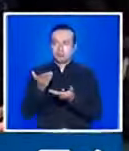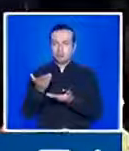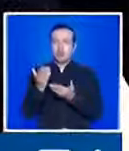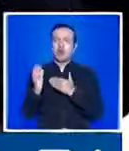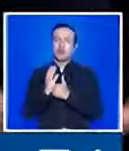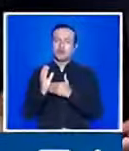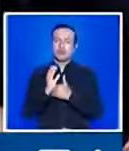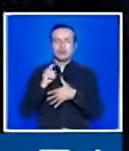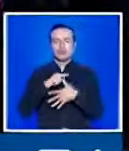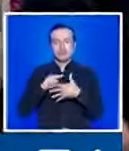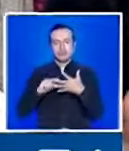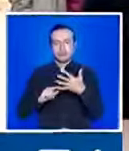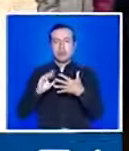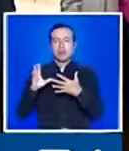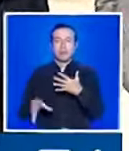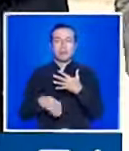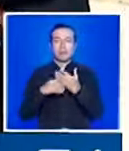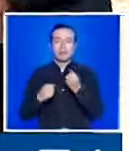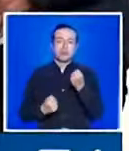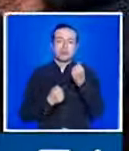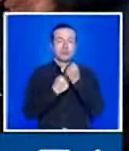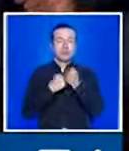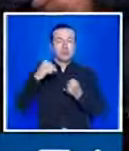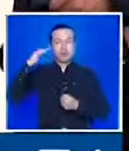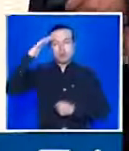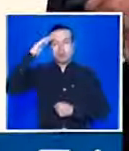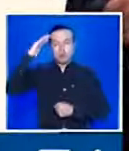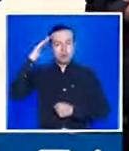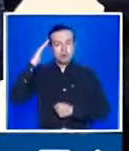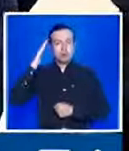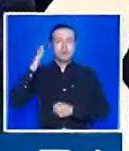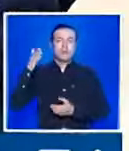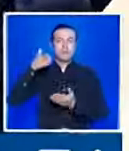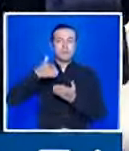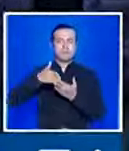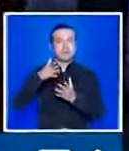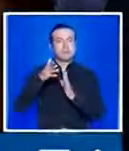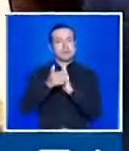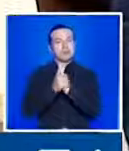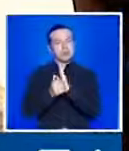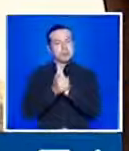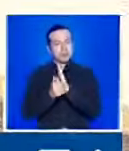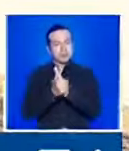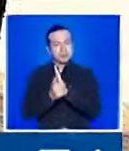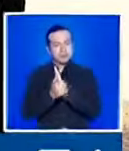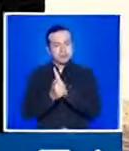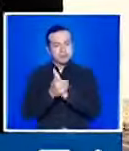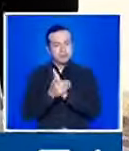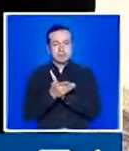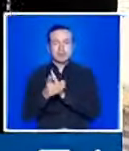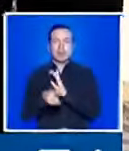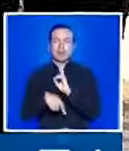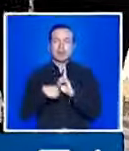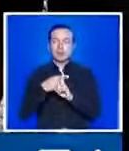pero adicionalmente hemos tenido el apoyo de la policía también, que ha venido a dar charlas de seguridad, así como el